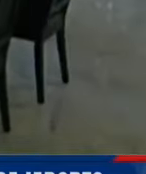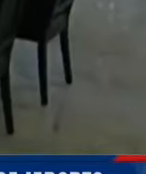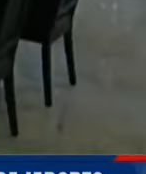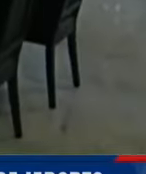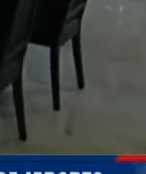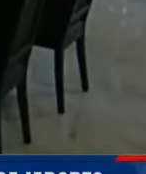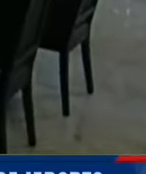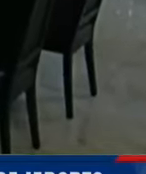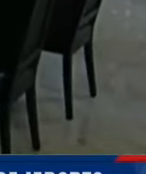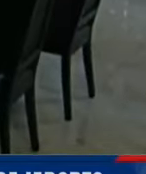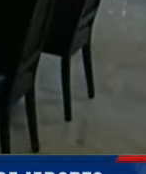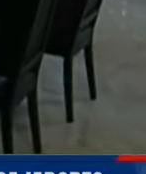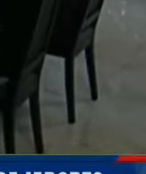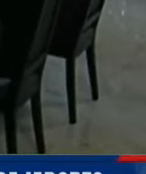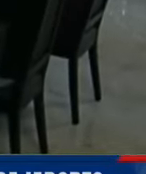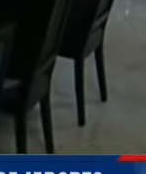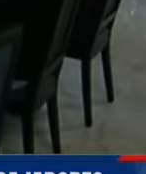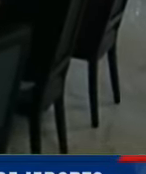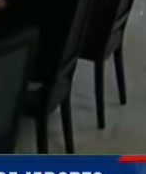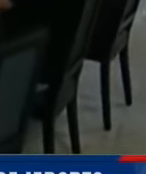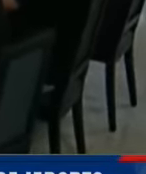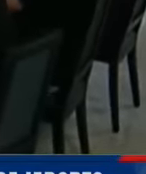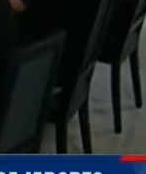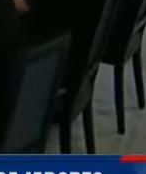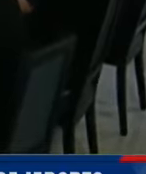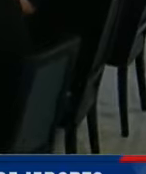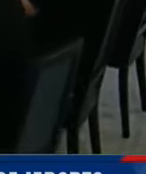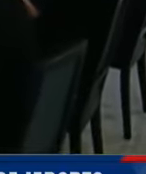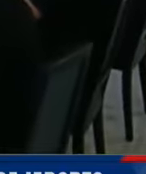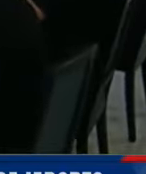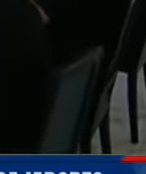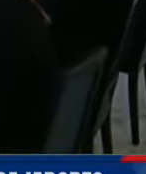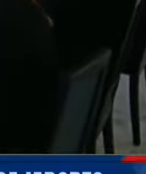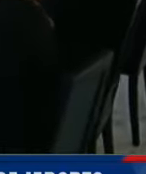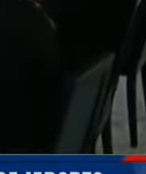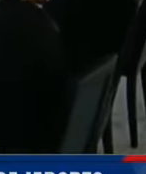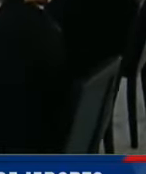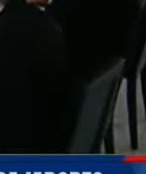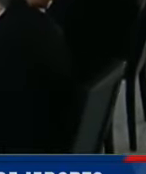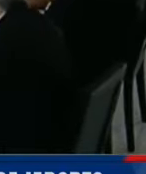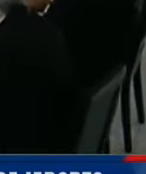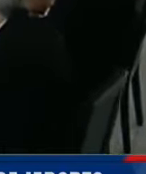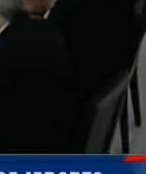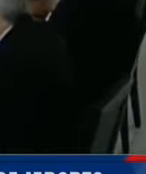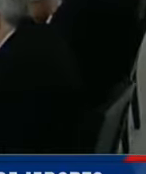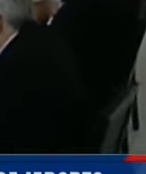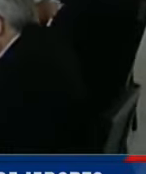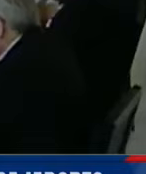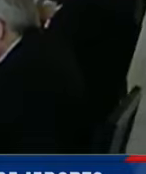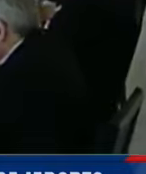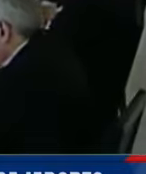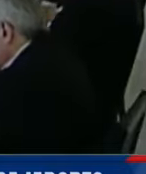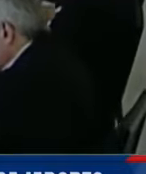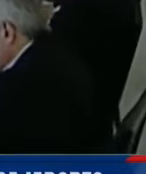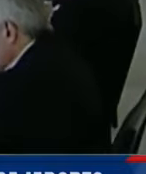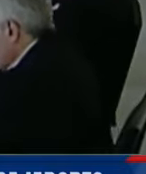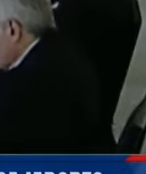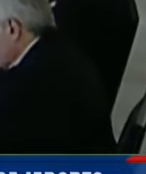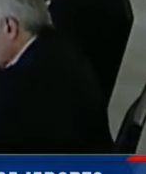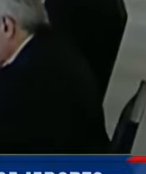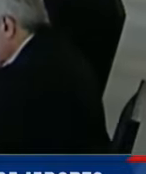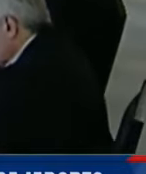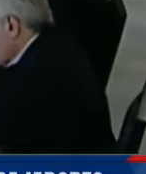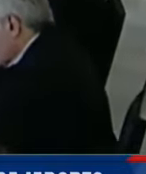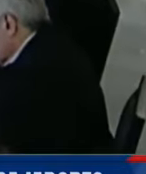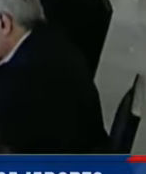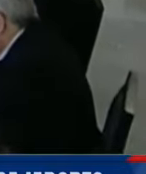la mejor defensa es el ataque. Y el mejor ataque es avanzar en nuestro proyecto. Mientras